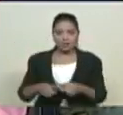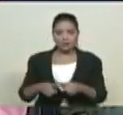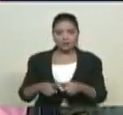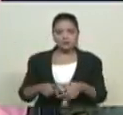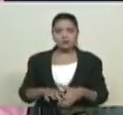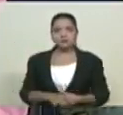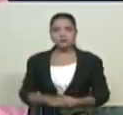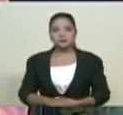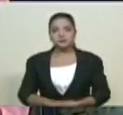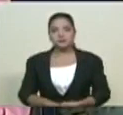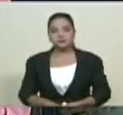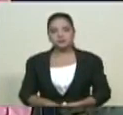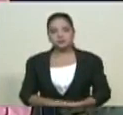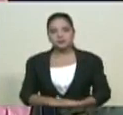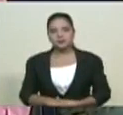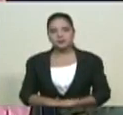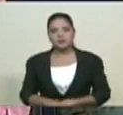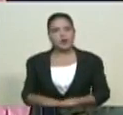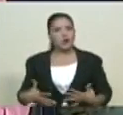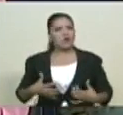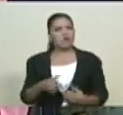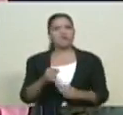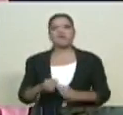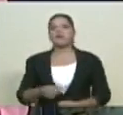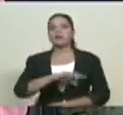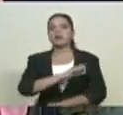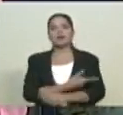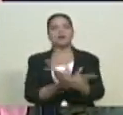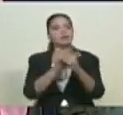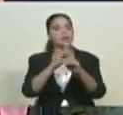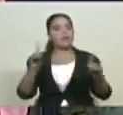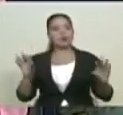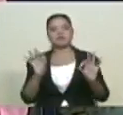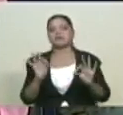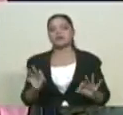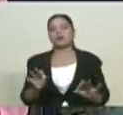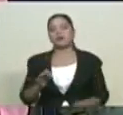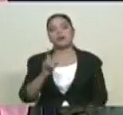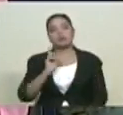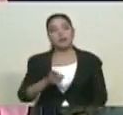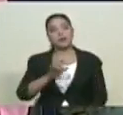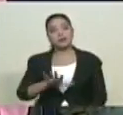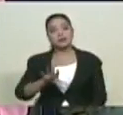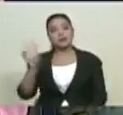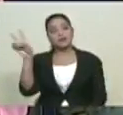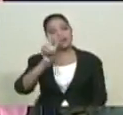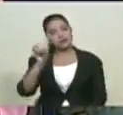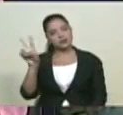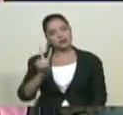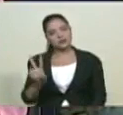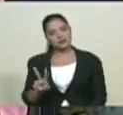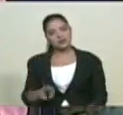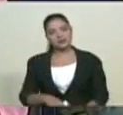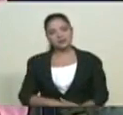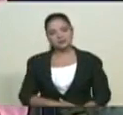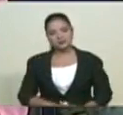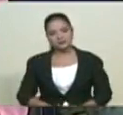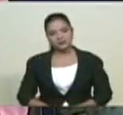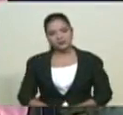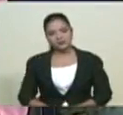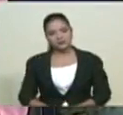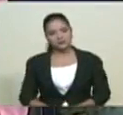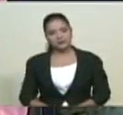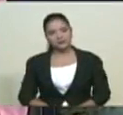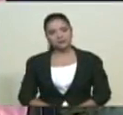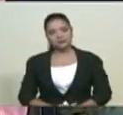cualitativo tenga un fortalecimiento de la democracia tal como tiene la República Bolivariana de